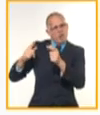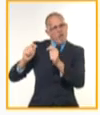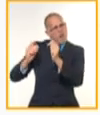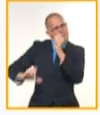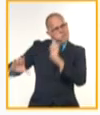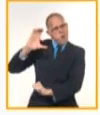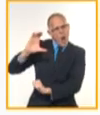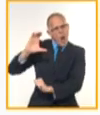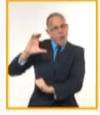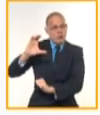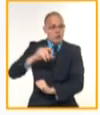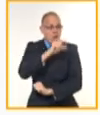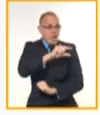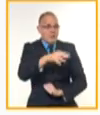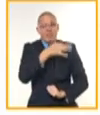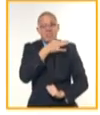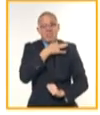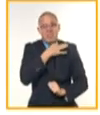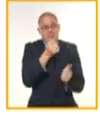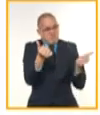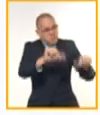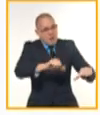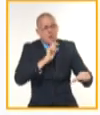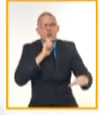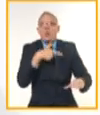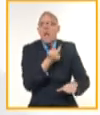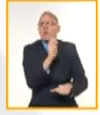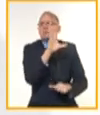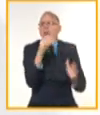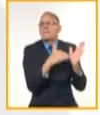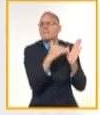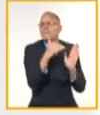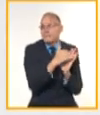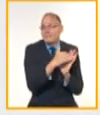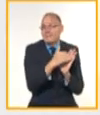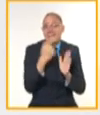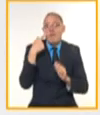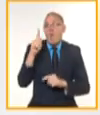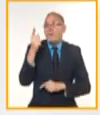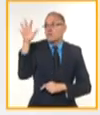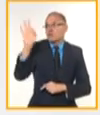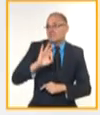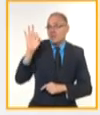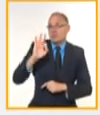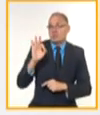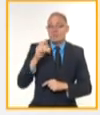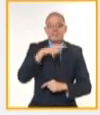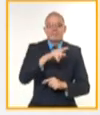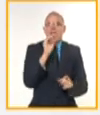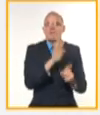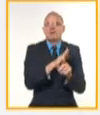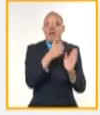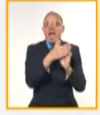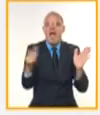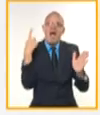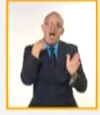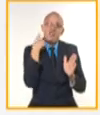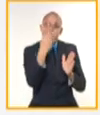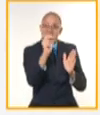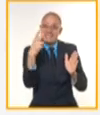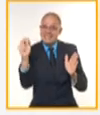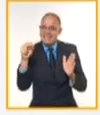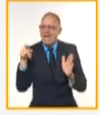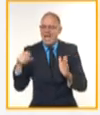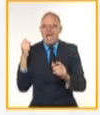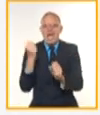El 1% más rico se apoderó de casi 2/3 de toda la nueva riqueza creada desde 2020, el doble que el